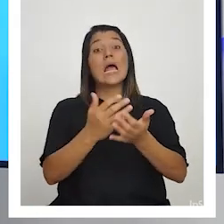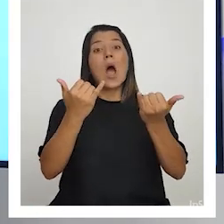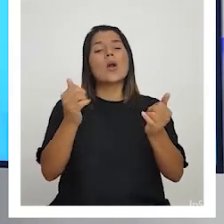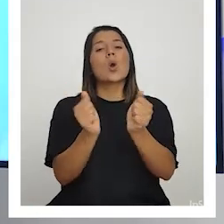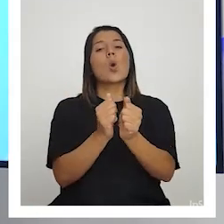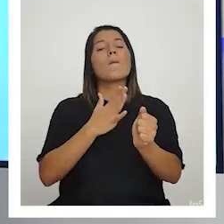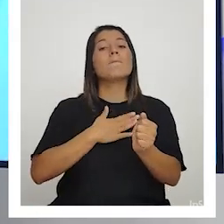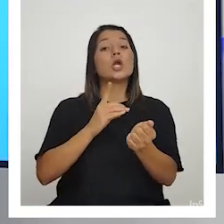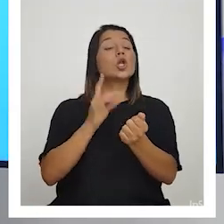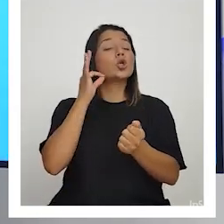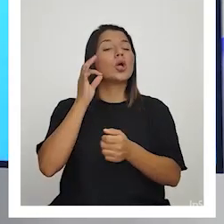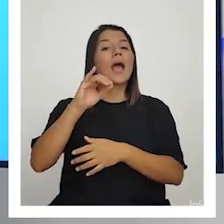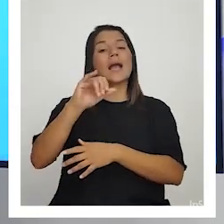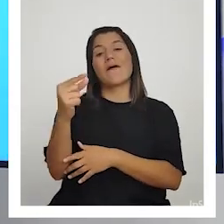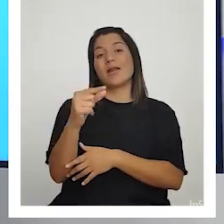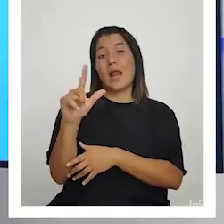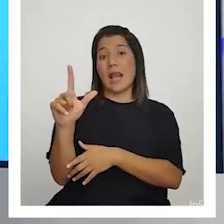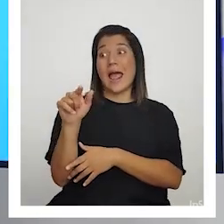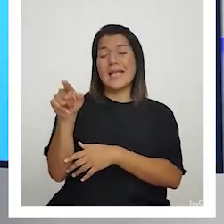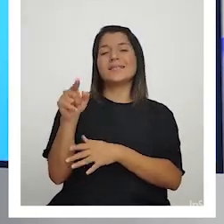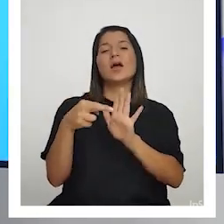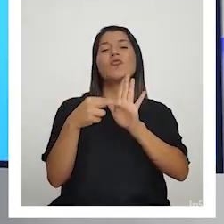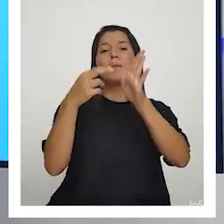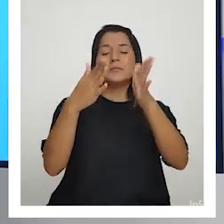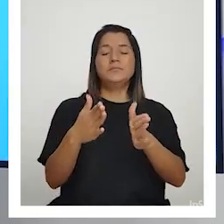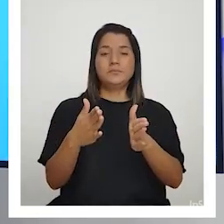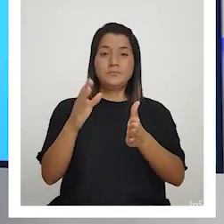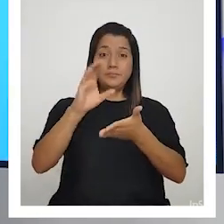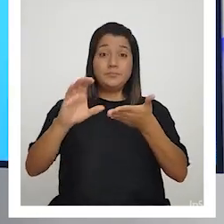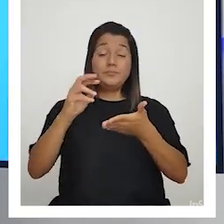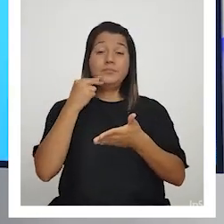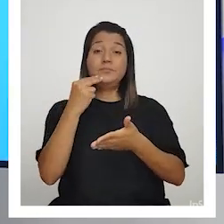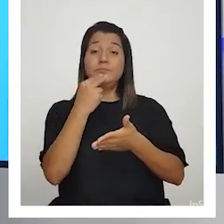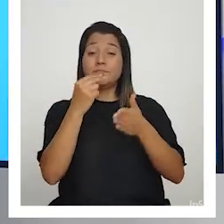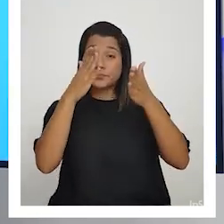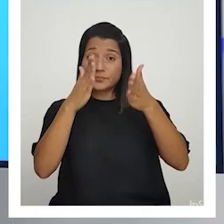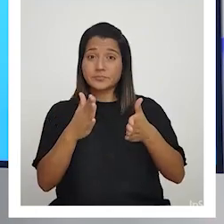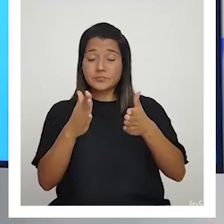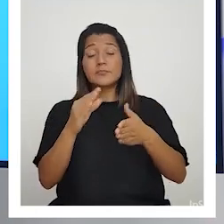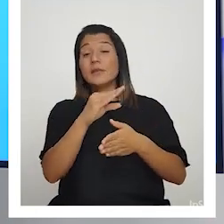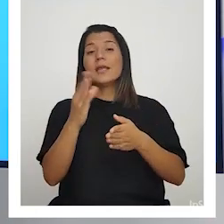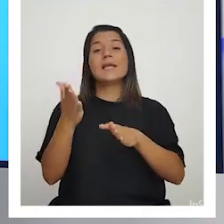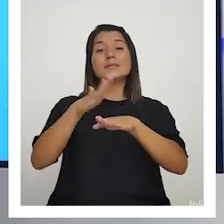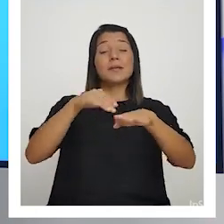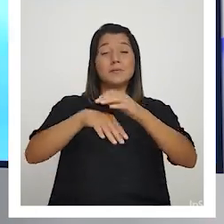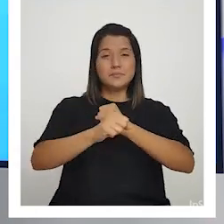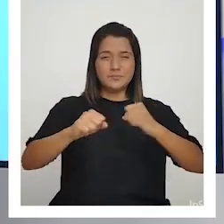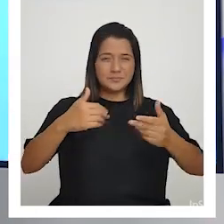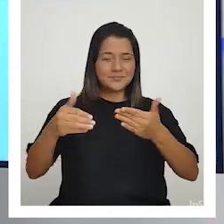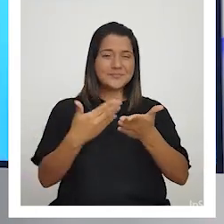Gabriela Lara, quien es vocera y representante del Colegio de Nutricionistas y experta en obesidad. Ya venimos.